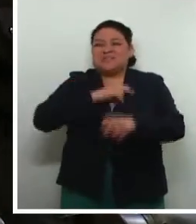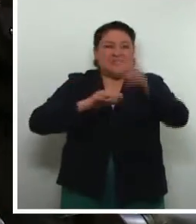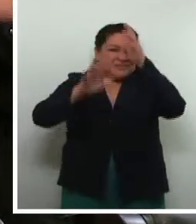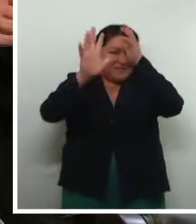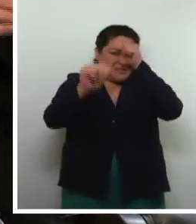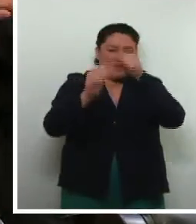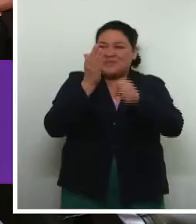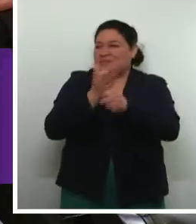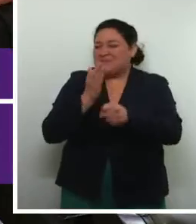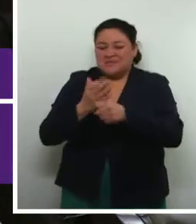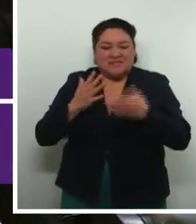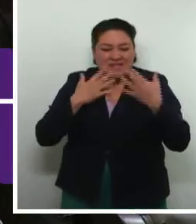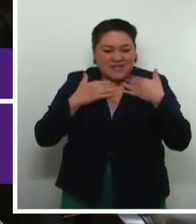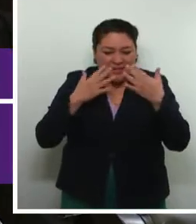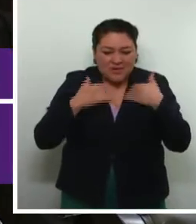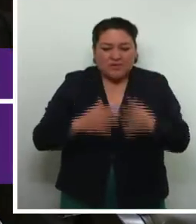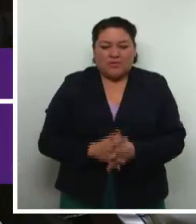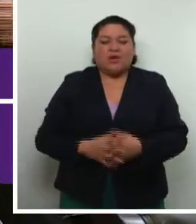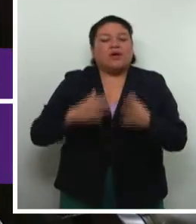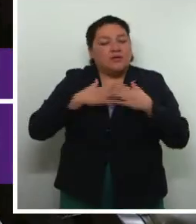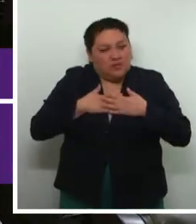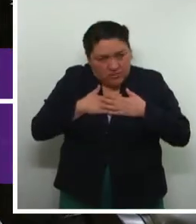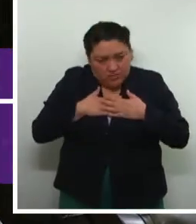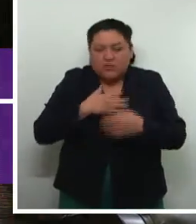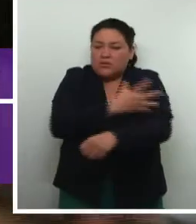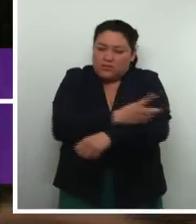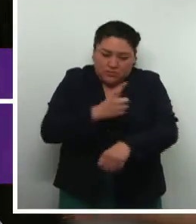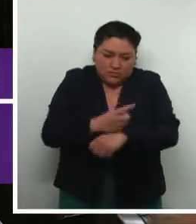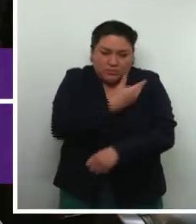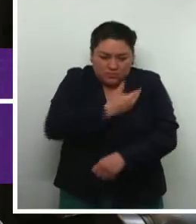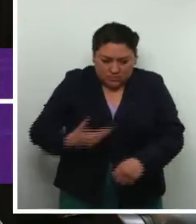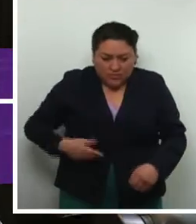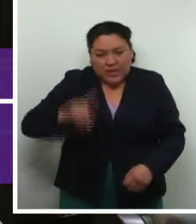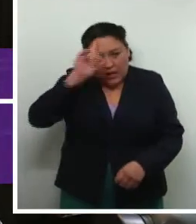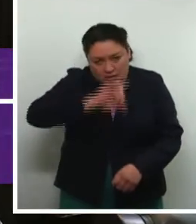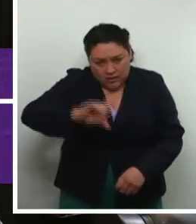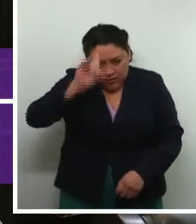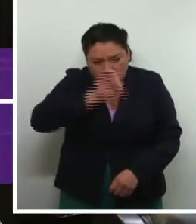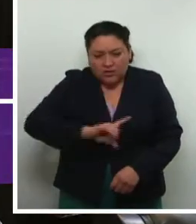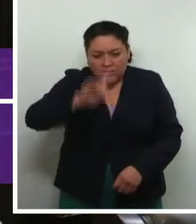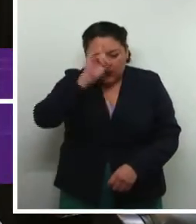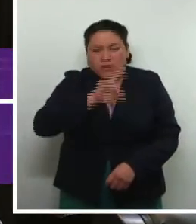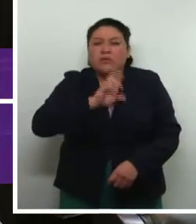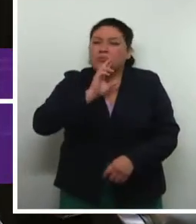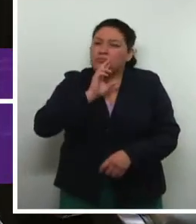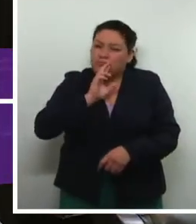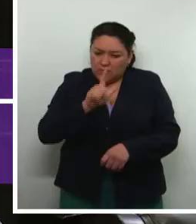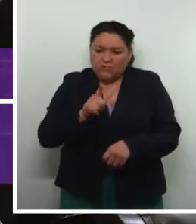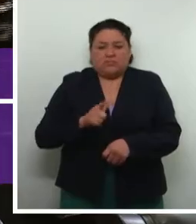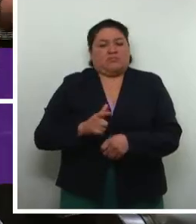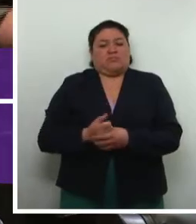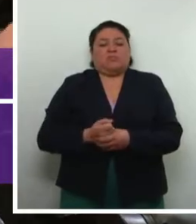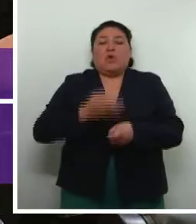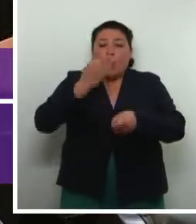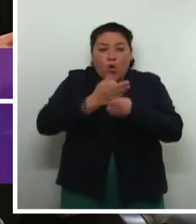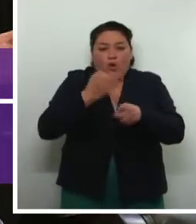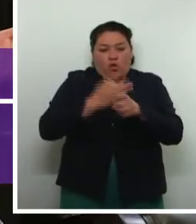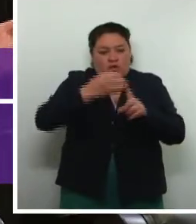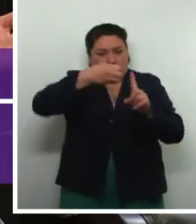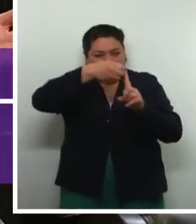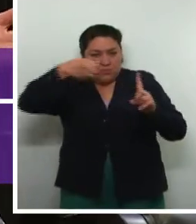una respuesta. Yo sugeriría, señor presidente, que se analizara este